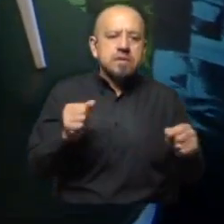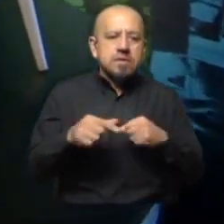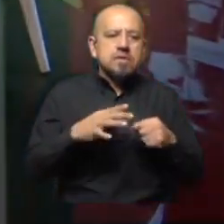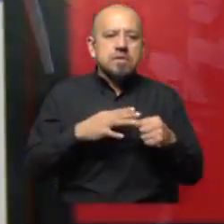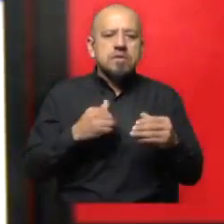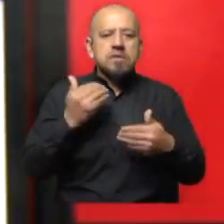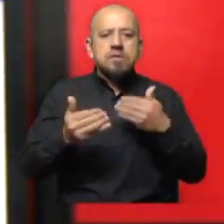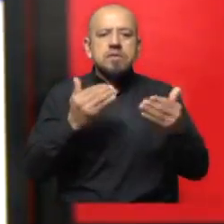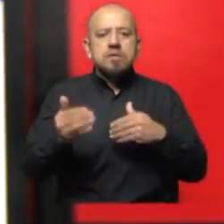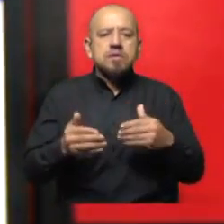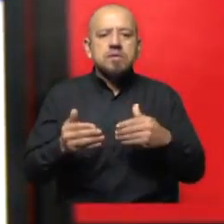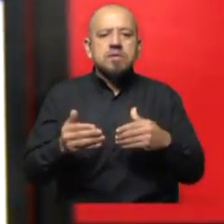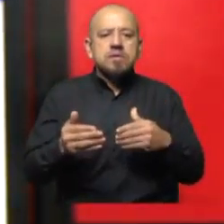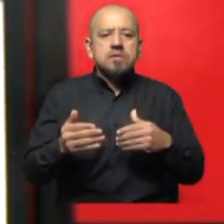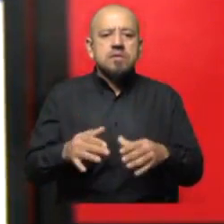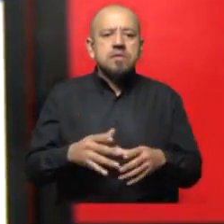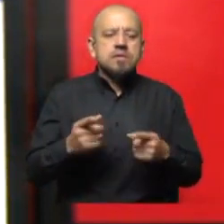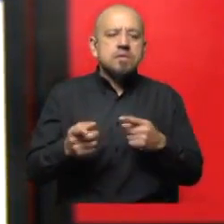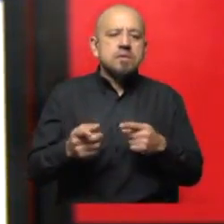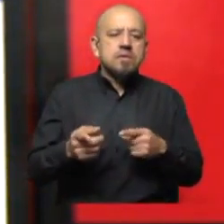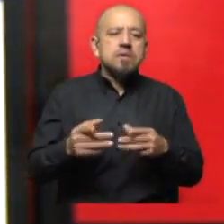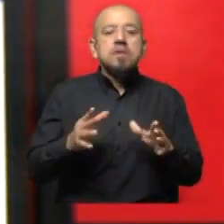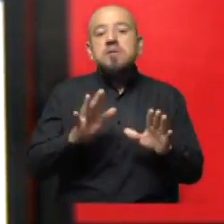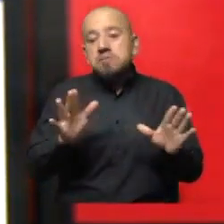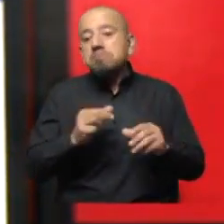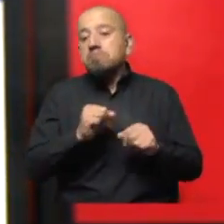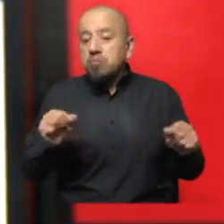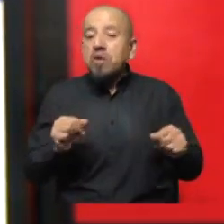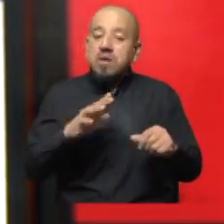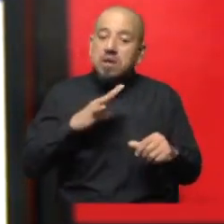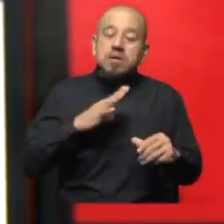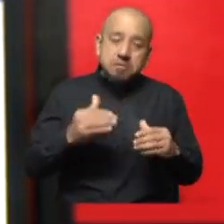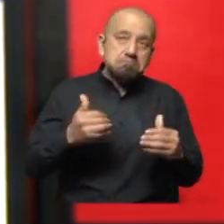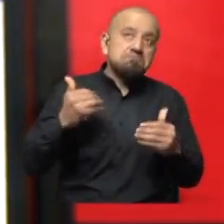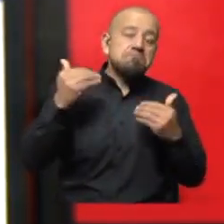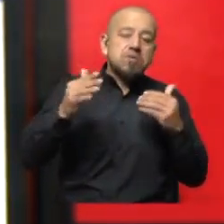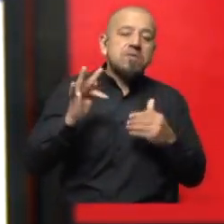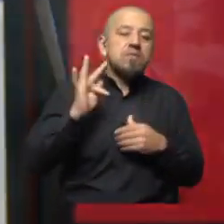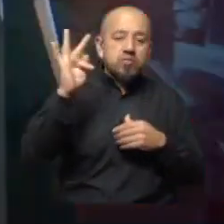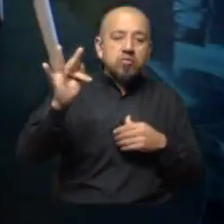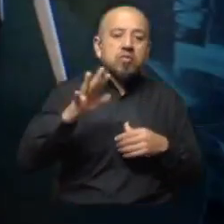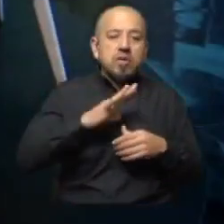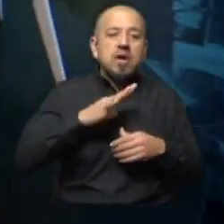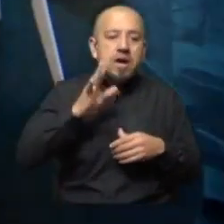se destrozó algunas piezas capas que